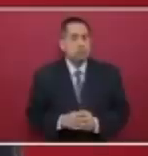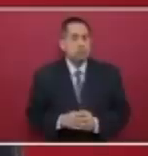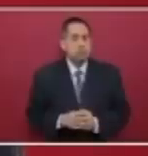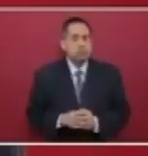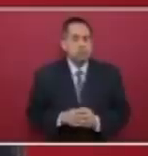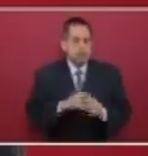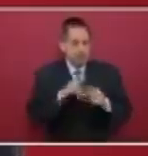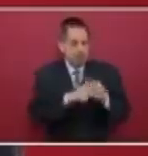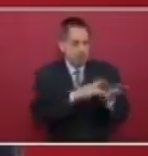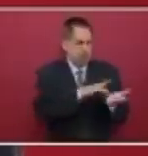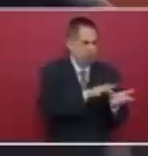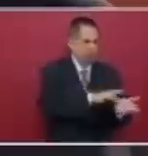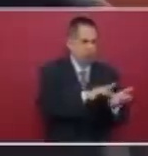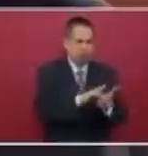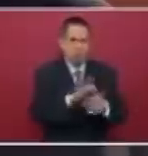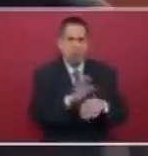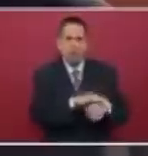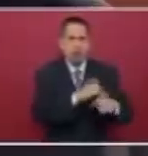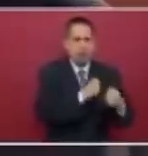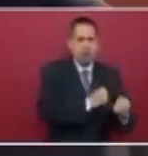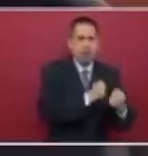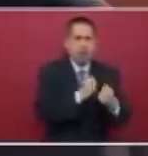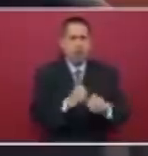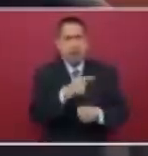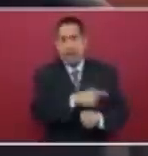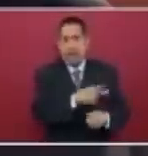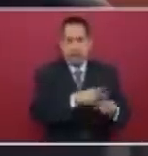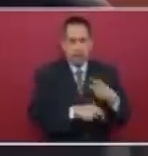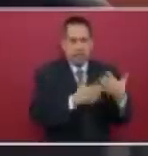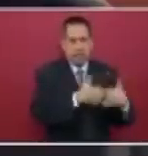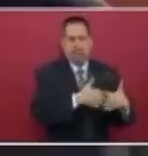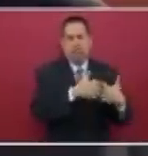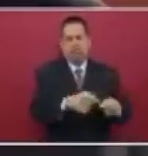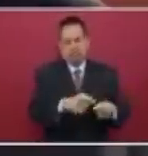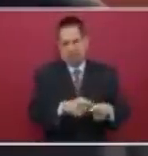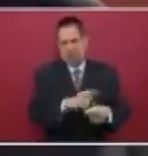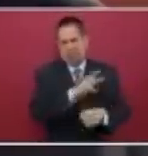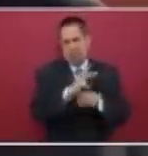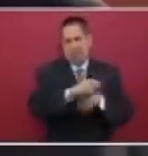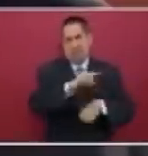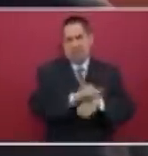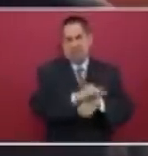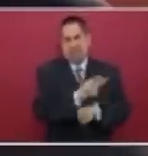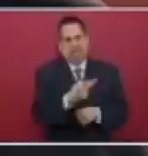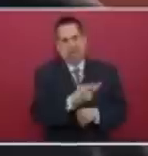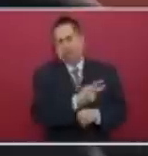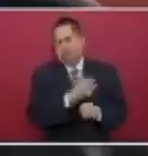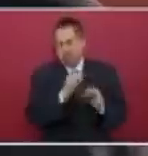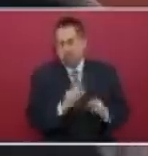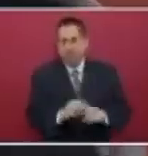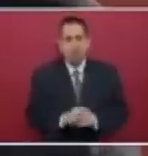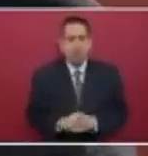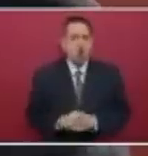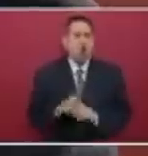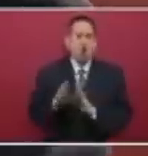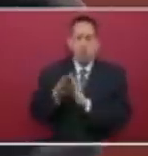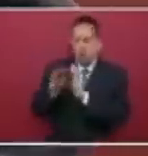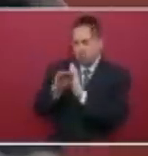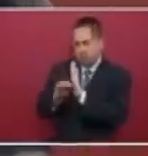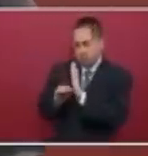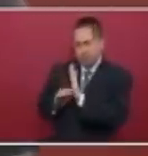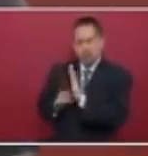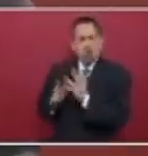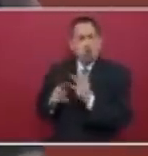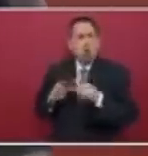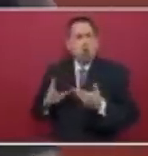se van a fortalecer las dos empresas productivas de la nación del estado y los mecanismos son los que vamos a dar